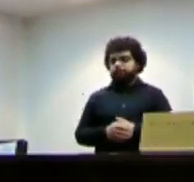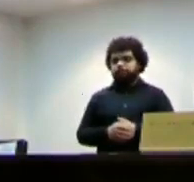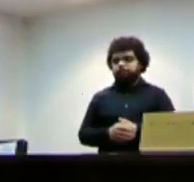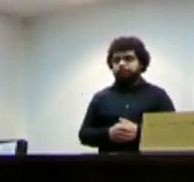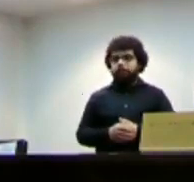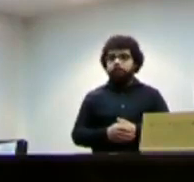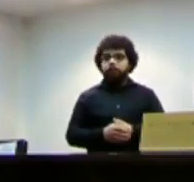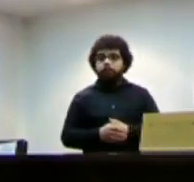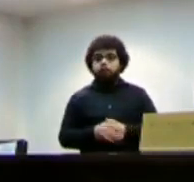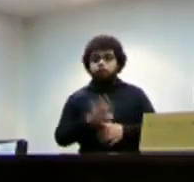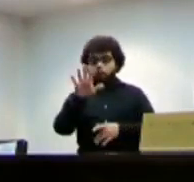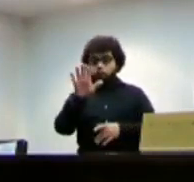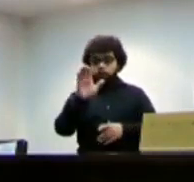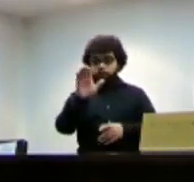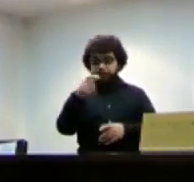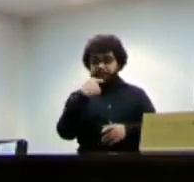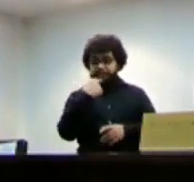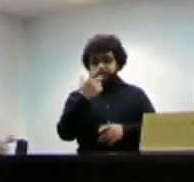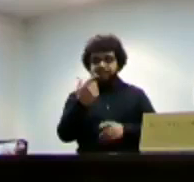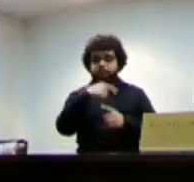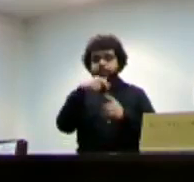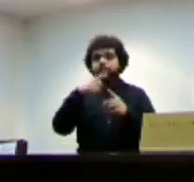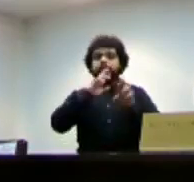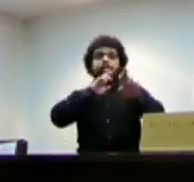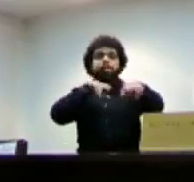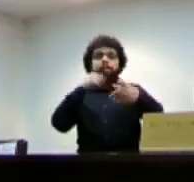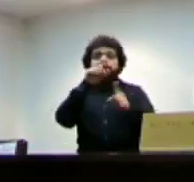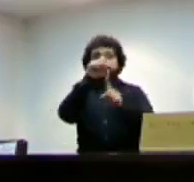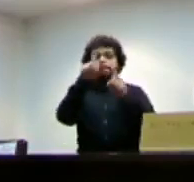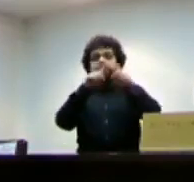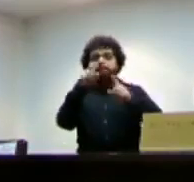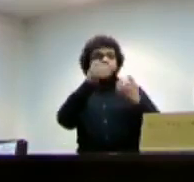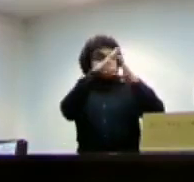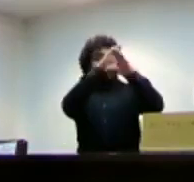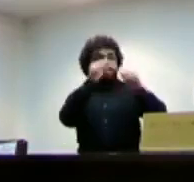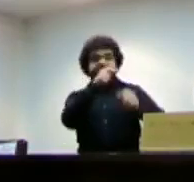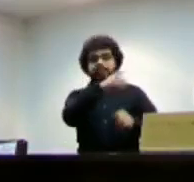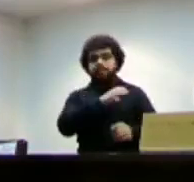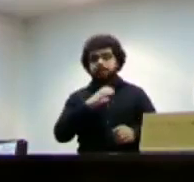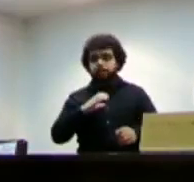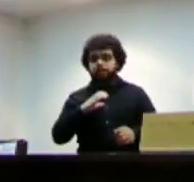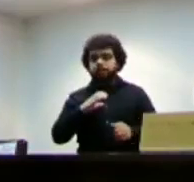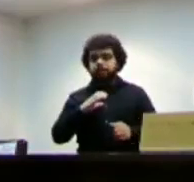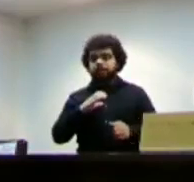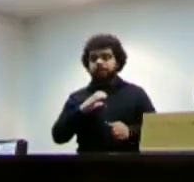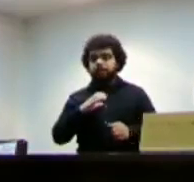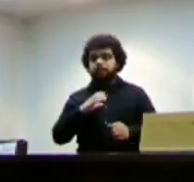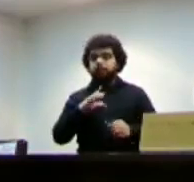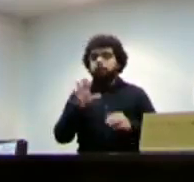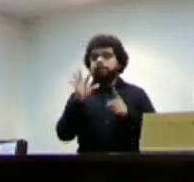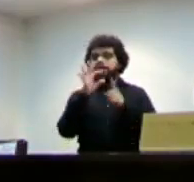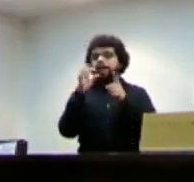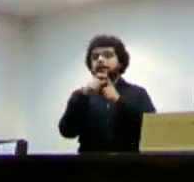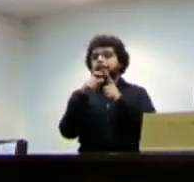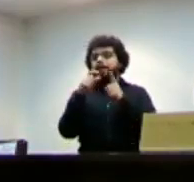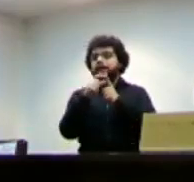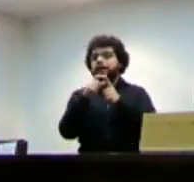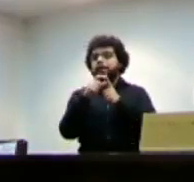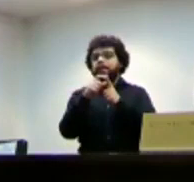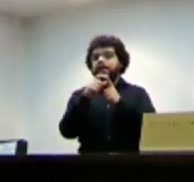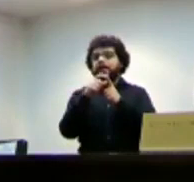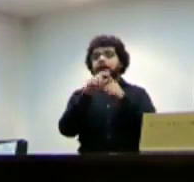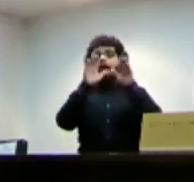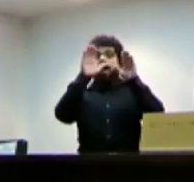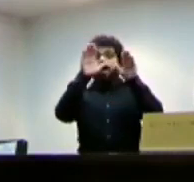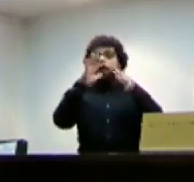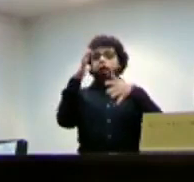Usted dice que cuando usted respondió a preguntas del presidente de la comisión y usó la palabra óptima, usted entiende que la palabra correcta